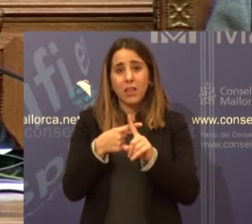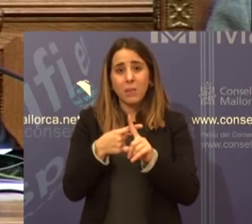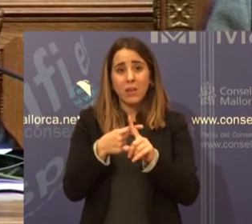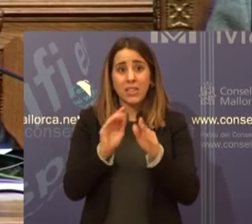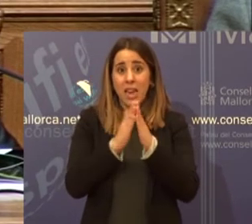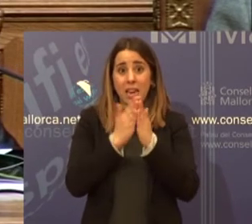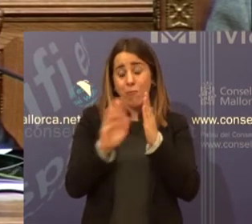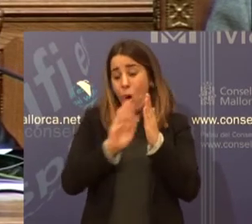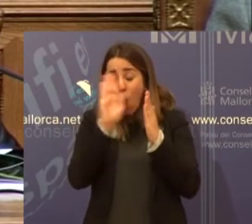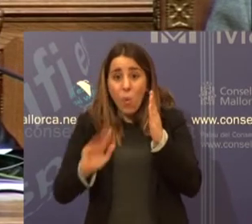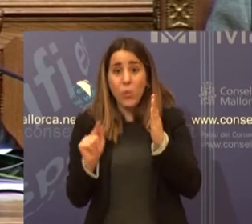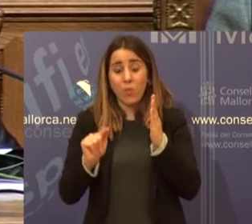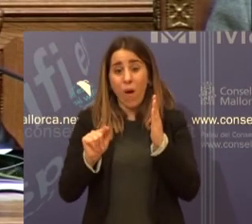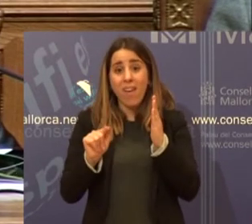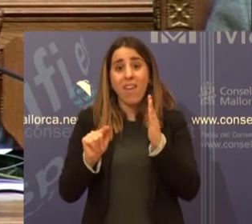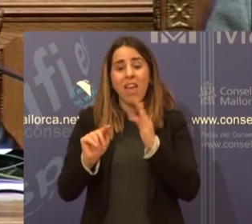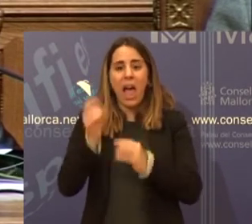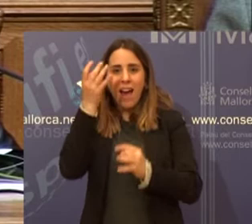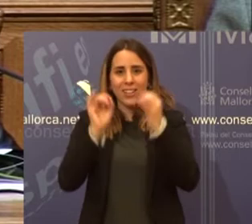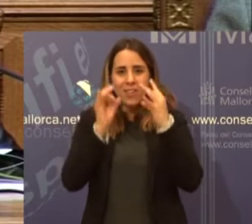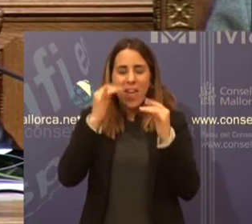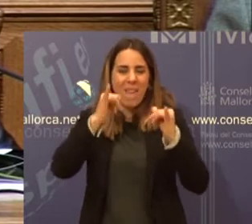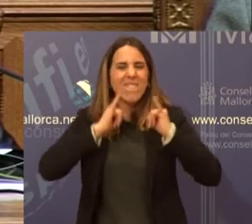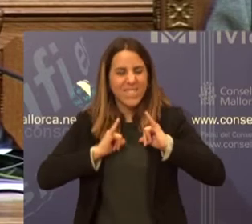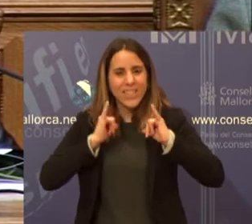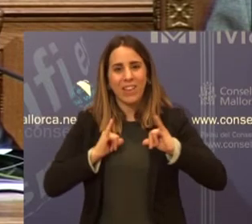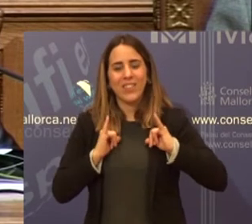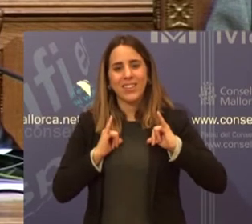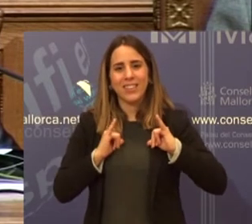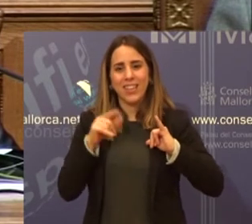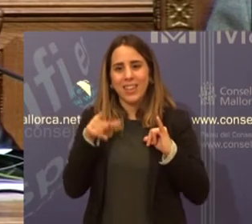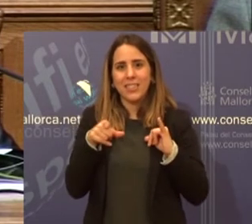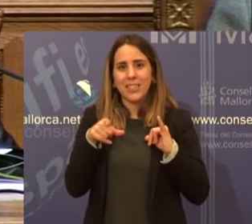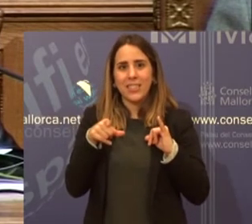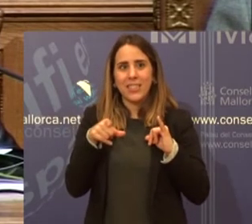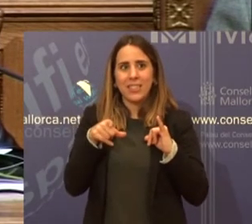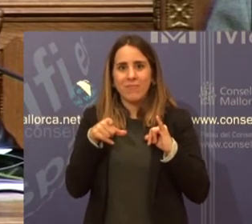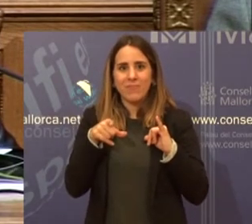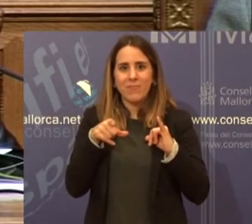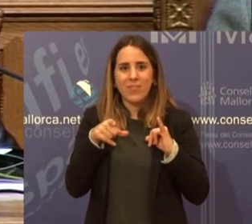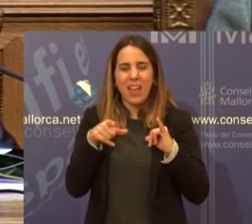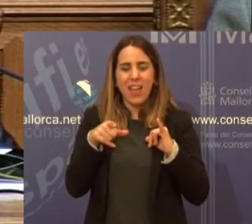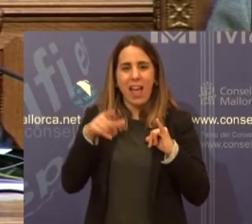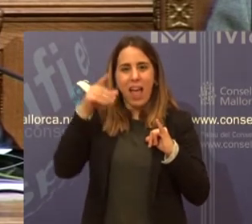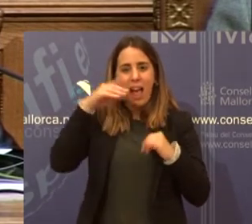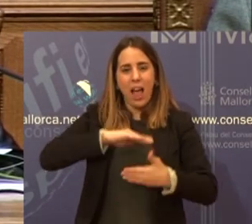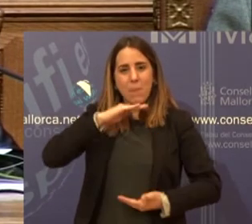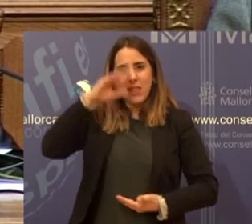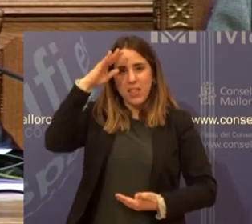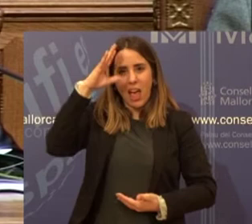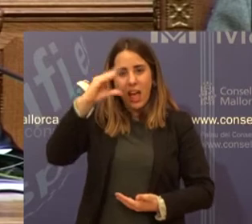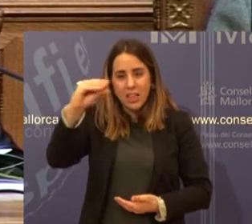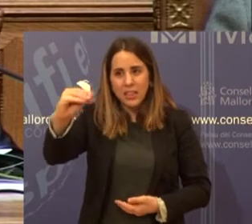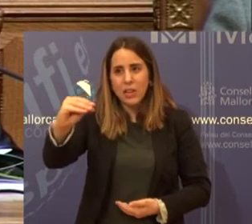Además, al final del libro tenemos unas actividades muy divertidas que pondrán a prueba las capacidades intelectuales de los